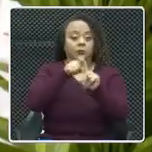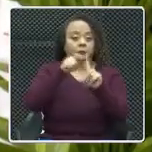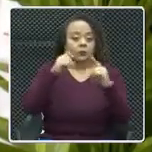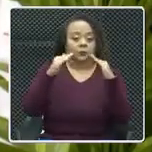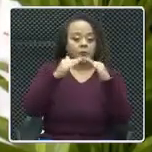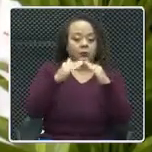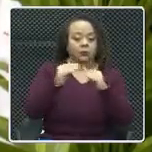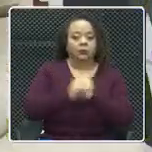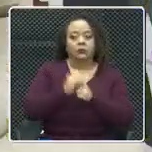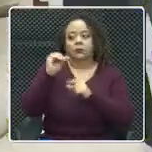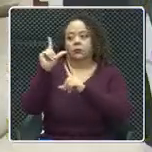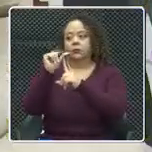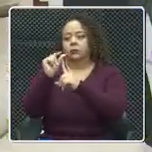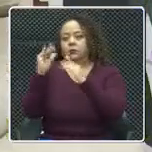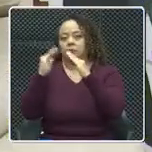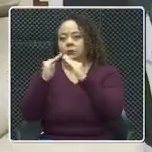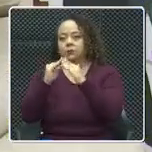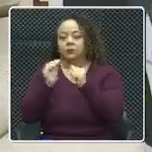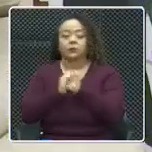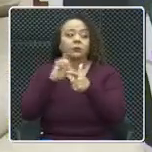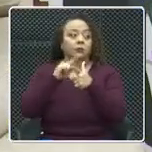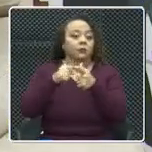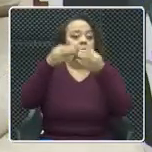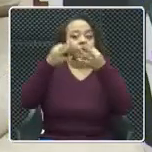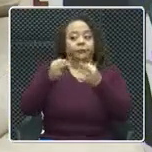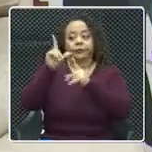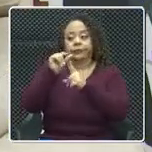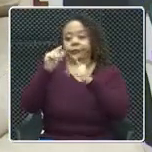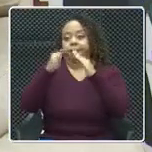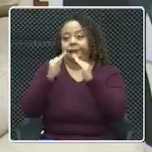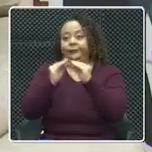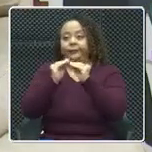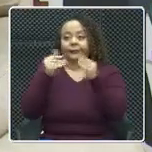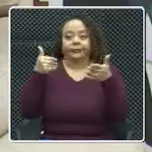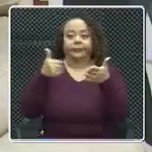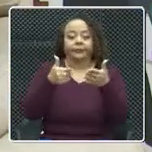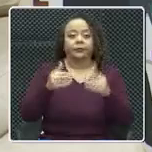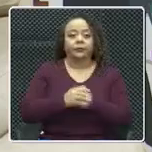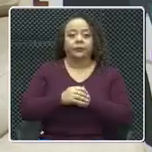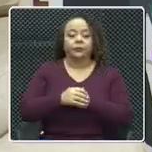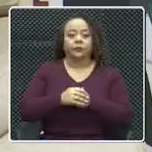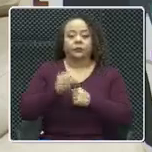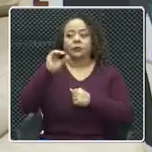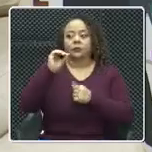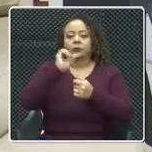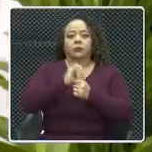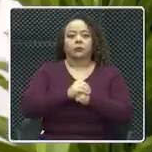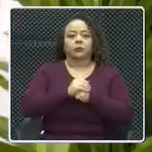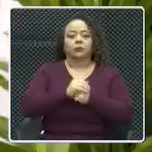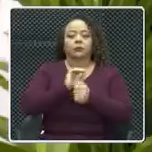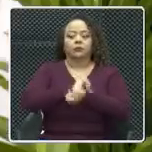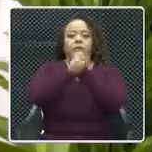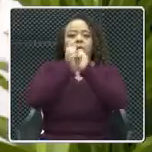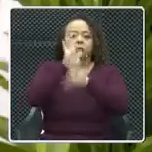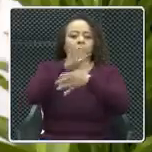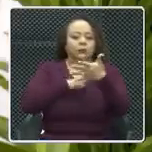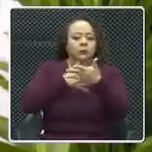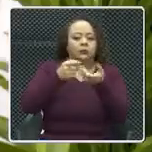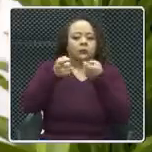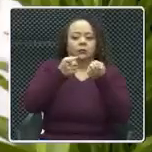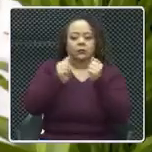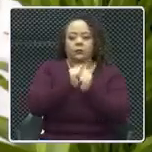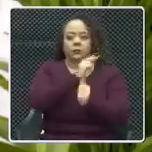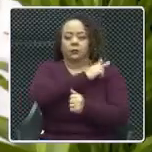o si alquilamos casa, bueno, pues entonces decidir alquilar una casa más cerca o cambiar los horarios, gestionar con